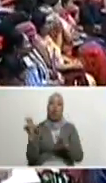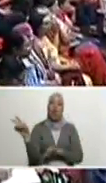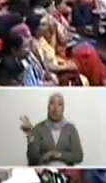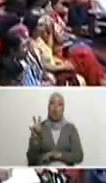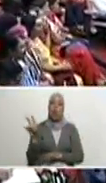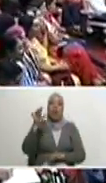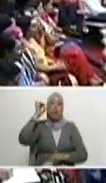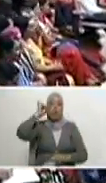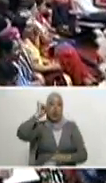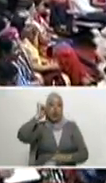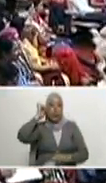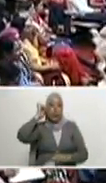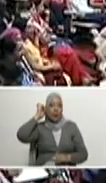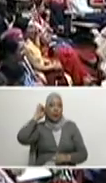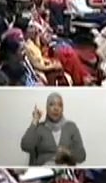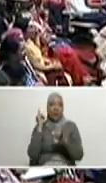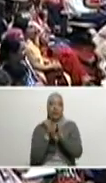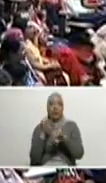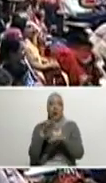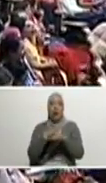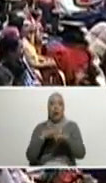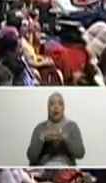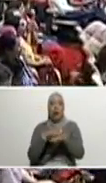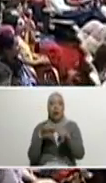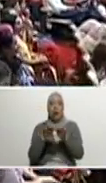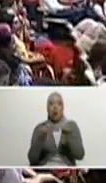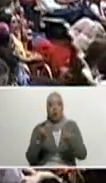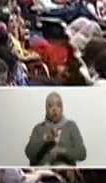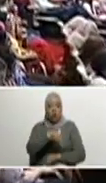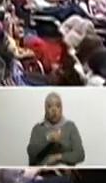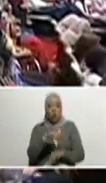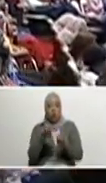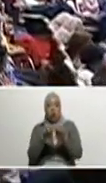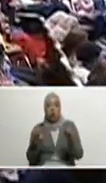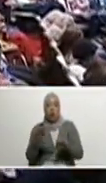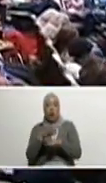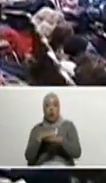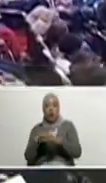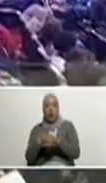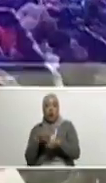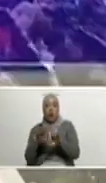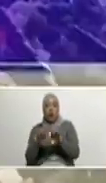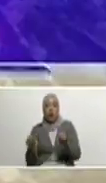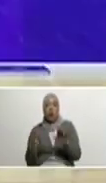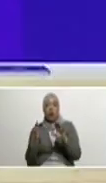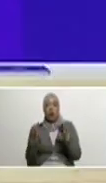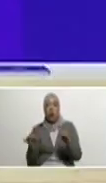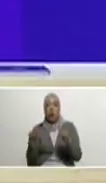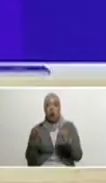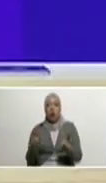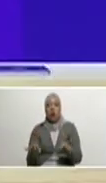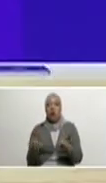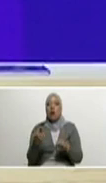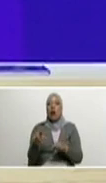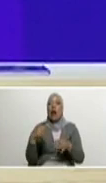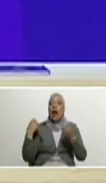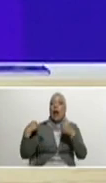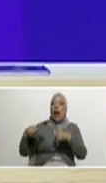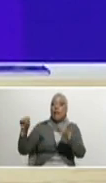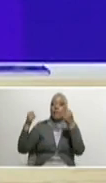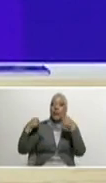Venezuela, mujer, con los ministerios de educación universitaria y el Ministerio de Educación, donde vamos a